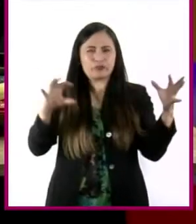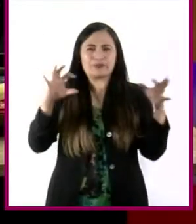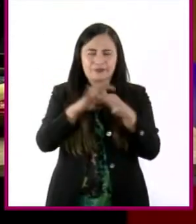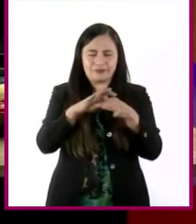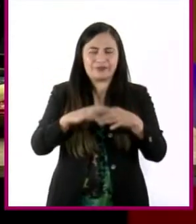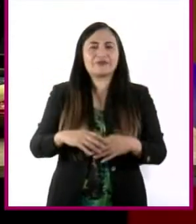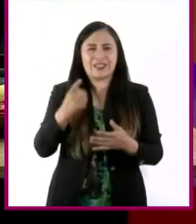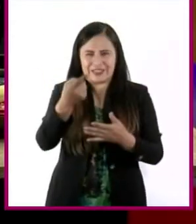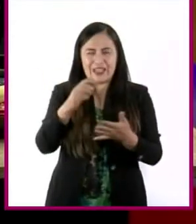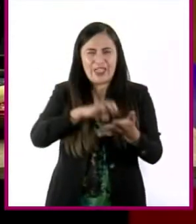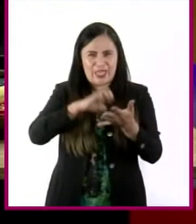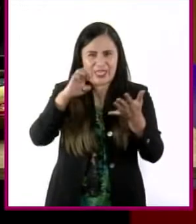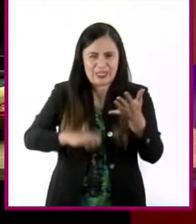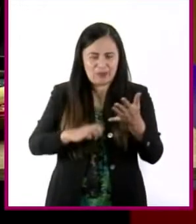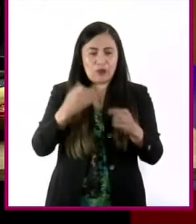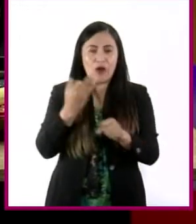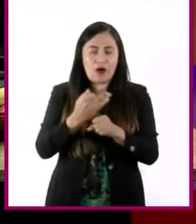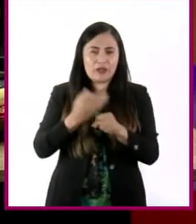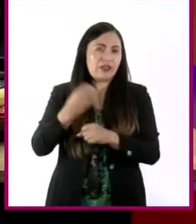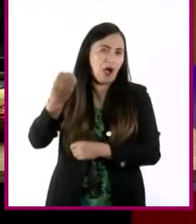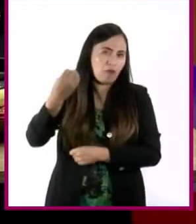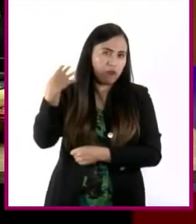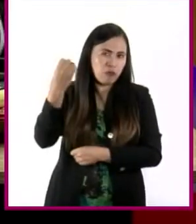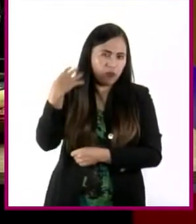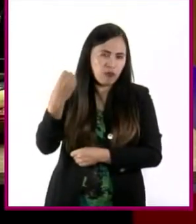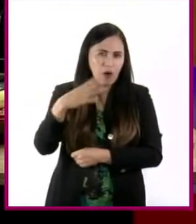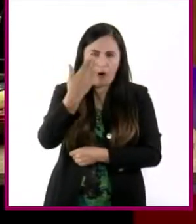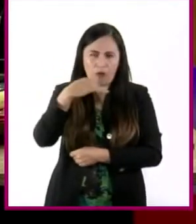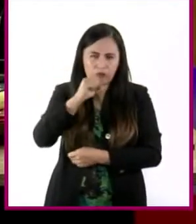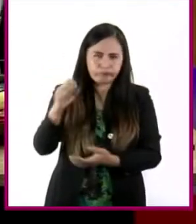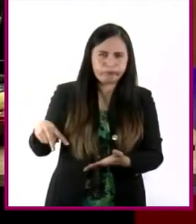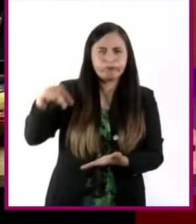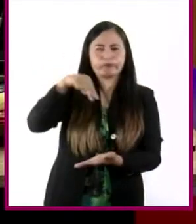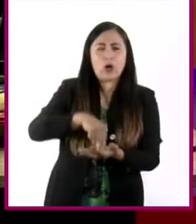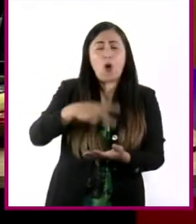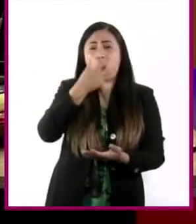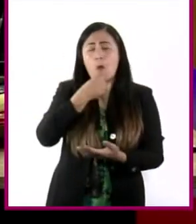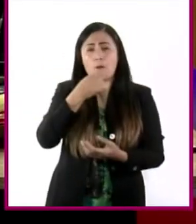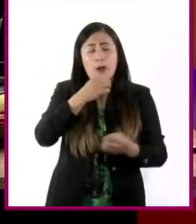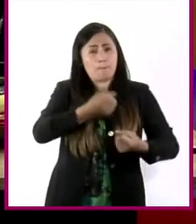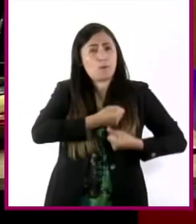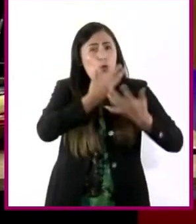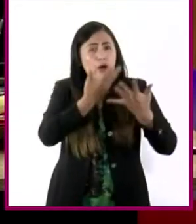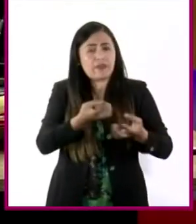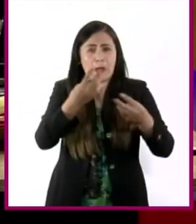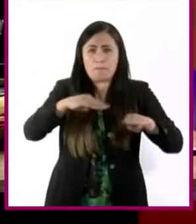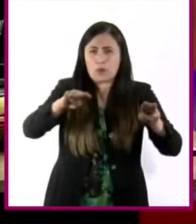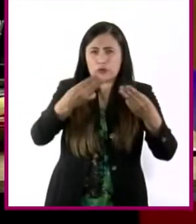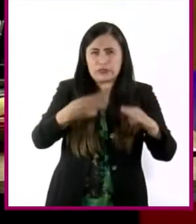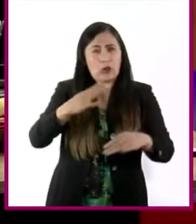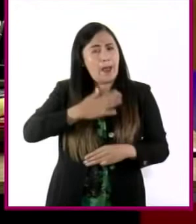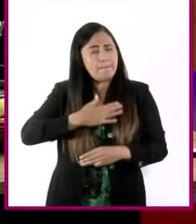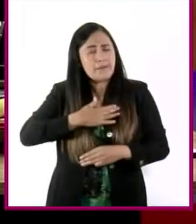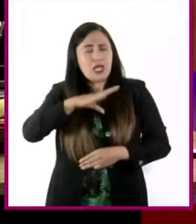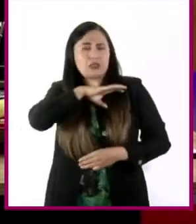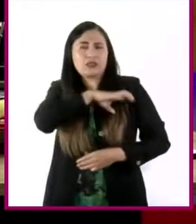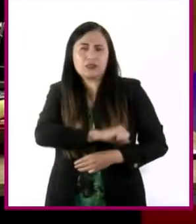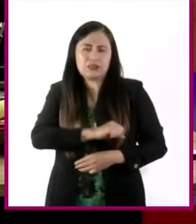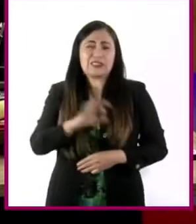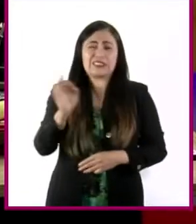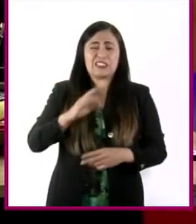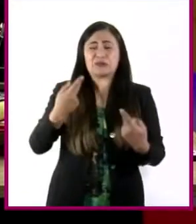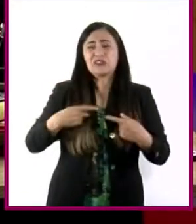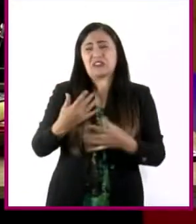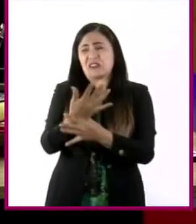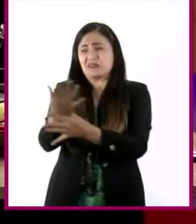un ejemplo, vamos a escuchar un discurso de uno de los poetas y músicos que más me gustan, aunque las personas digan que es un poco